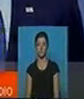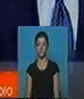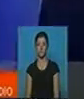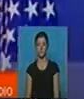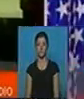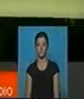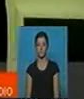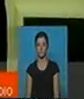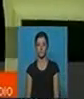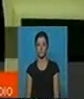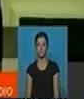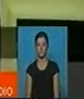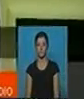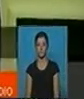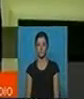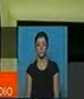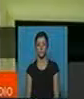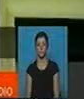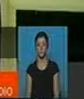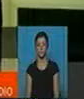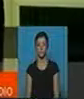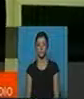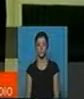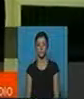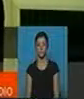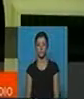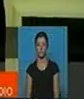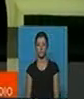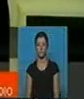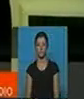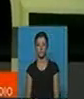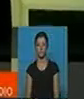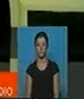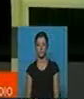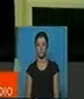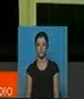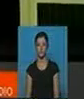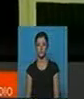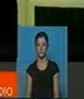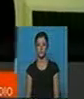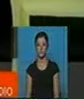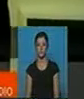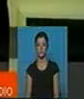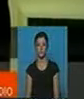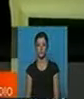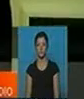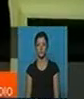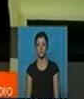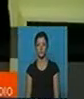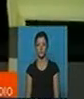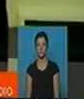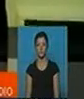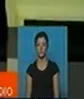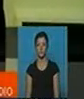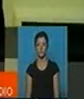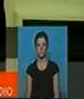hate. As Director Comey, I think, will indicate, at this stage we see no clear evidence that